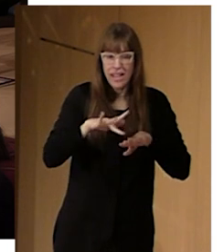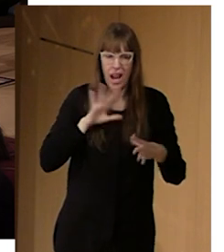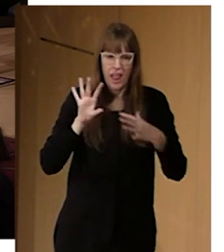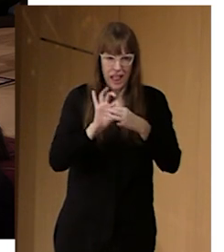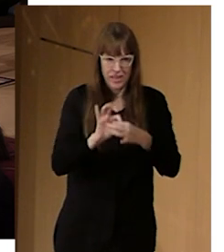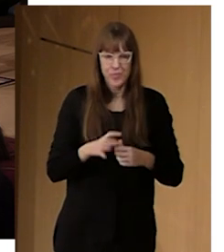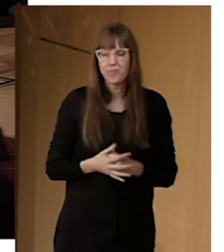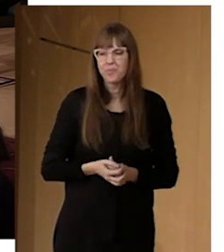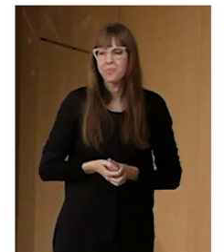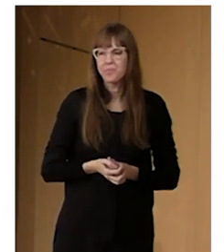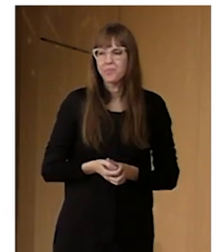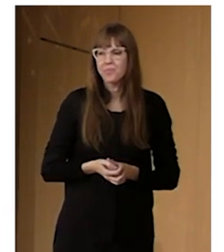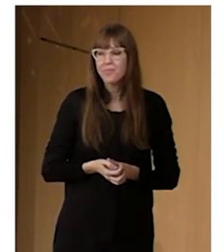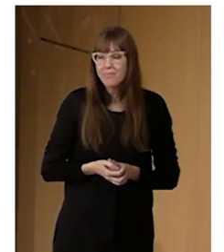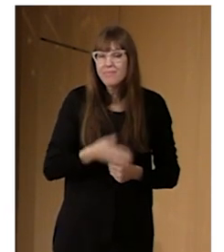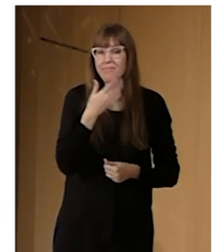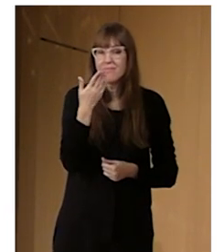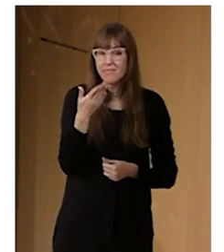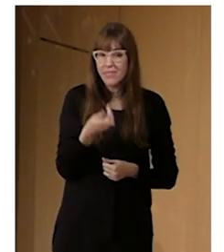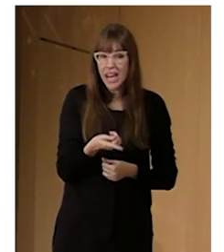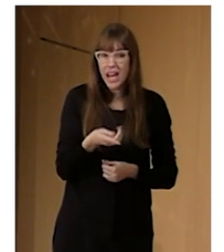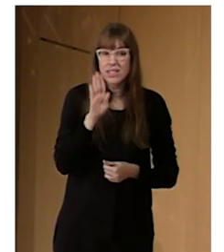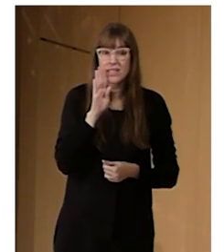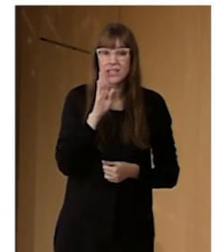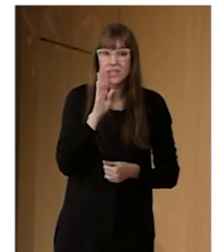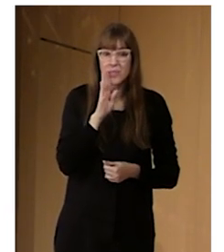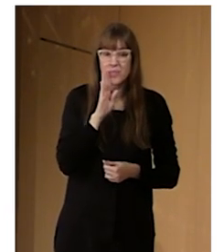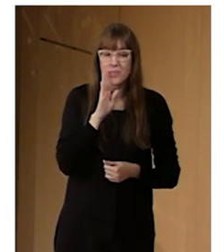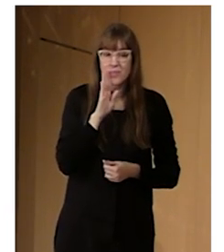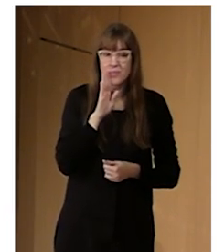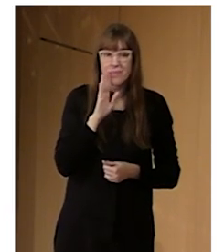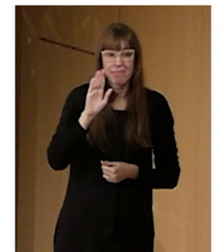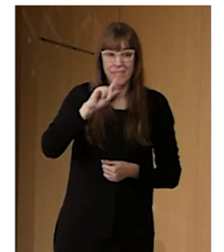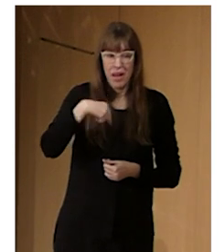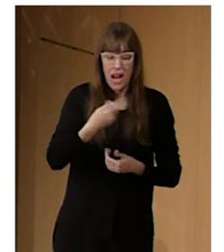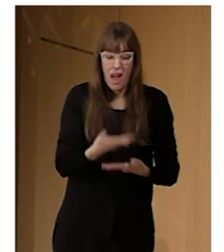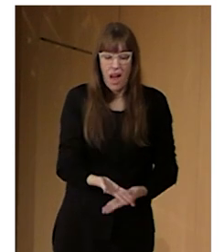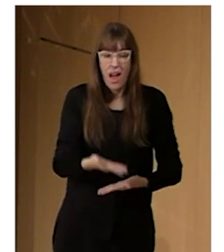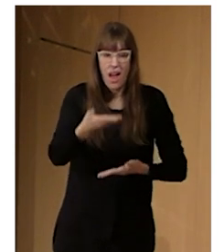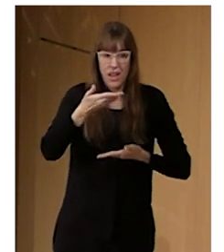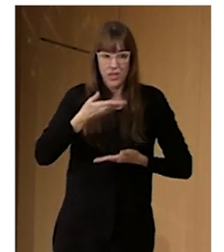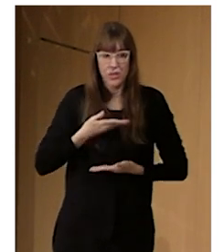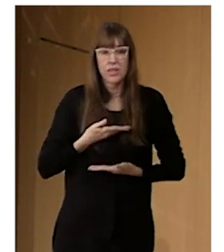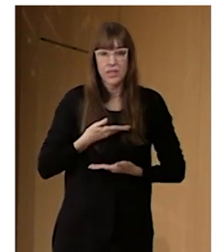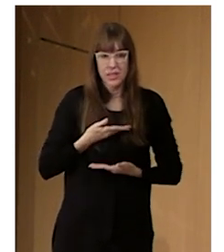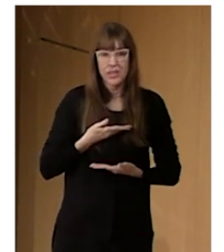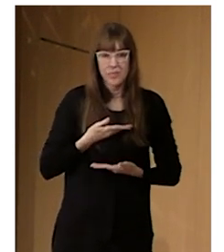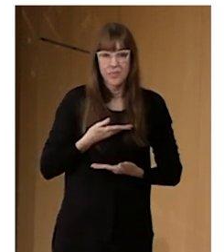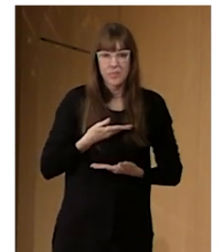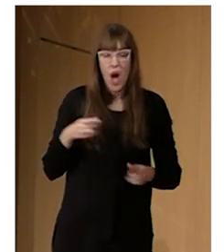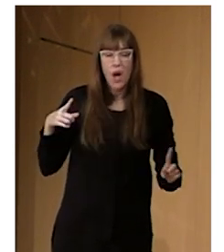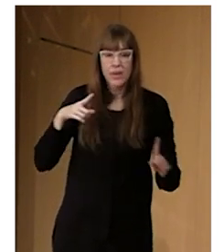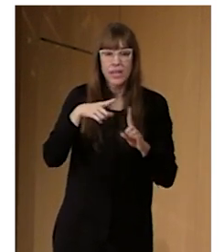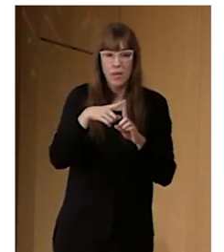digital esto Además nos ayudaba a conocer y profundizar mejor en las